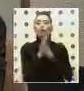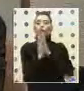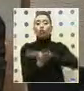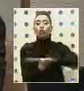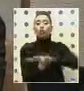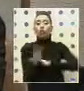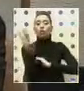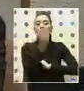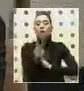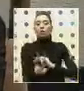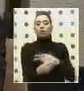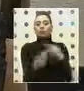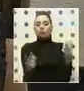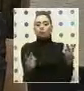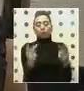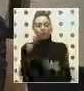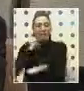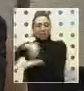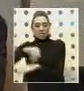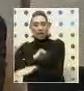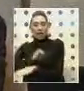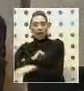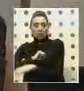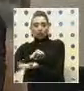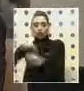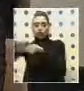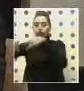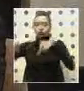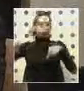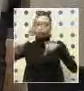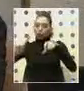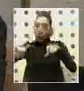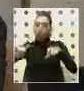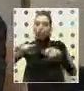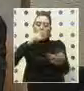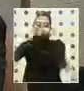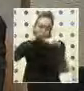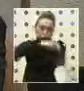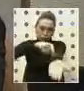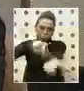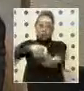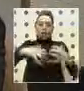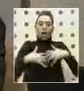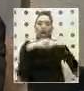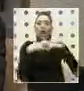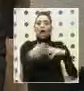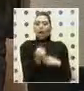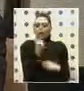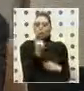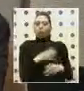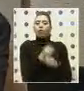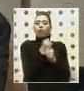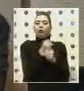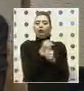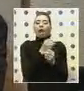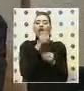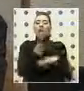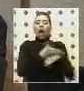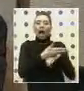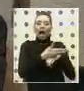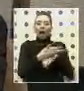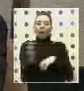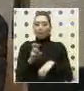públicos, sacarlos de Santiago y empoderar a regiones tan importantes como las que represento, Arica y